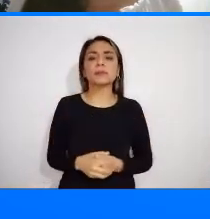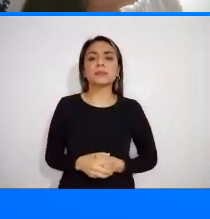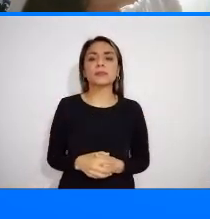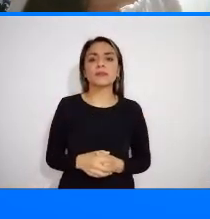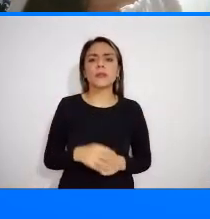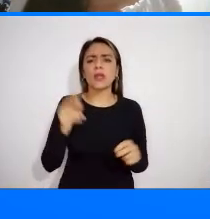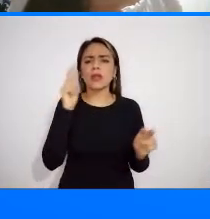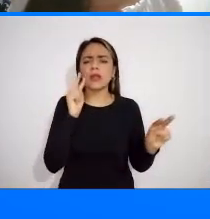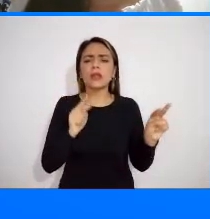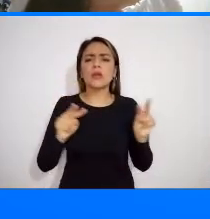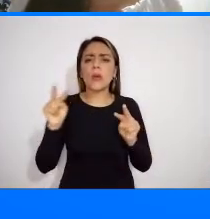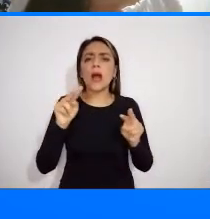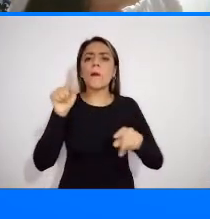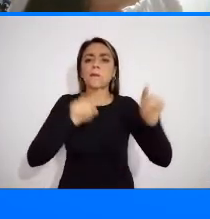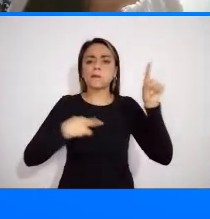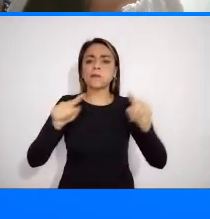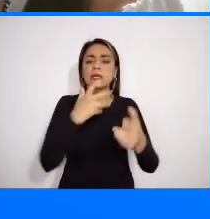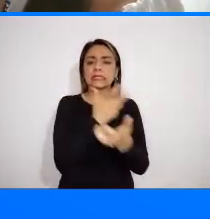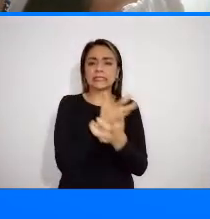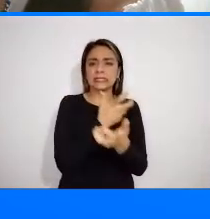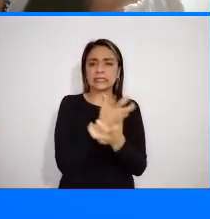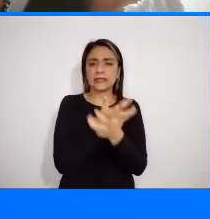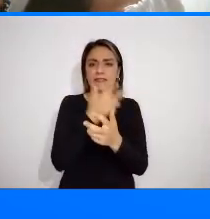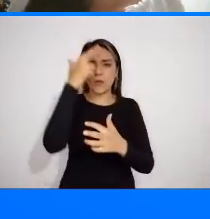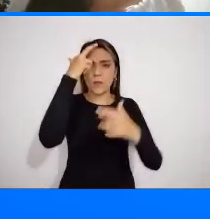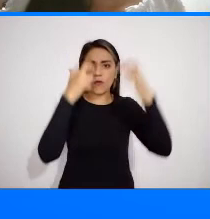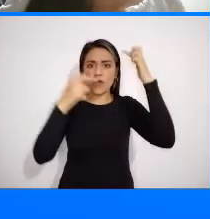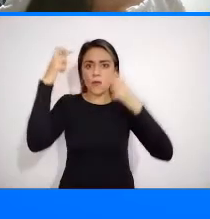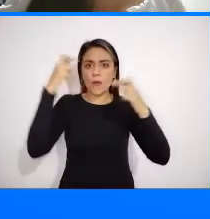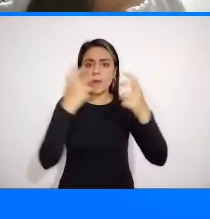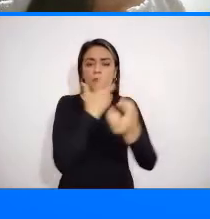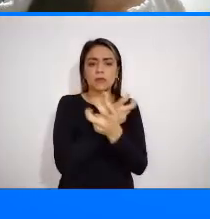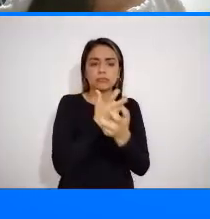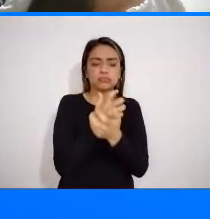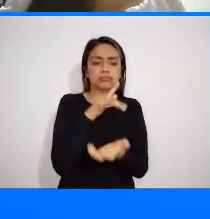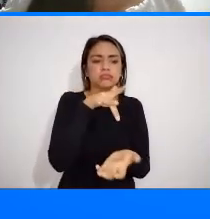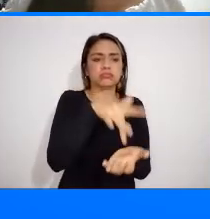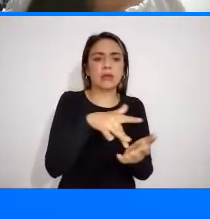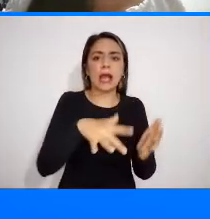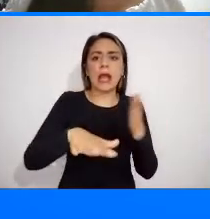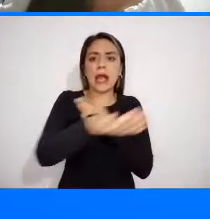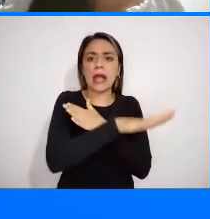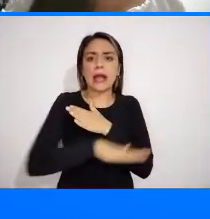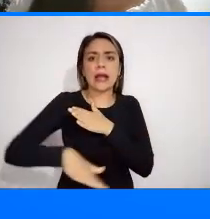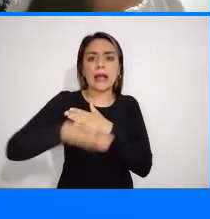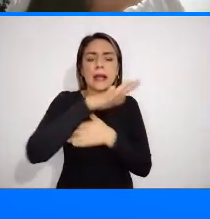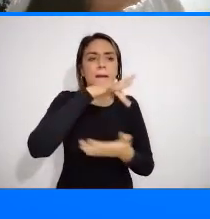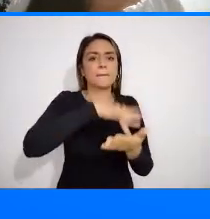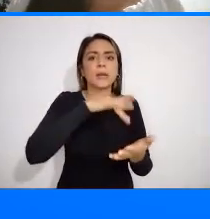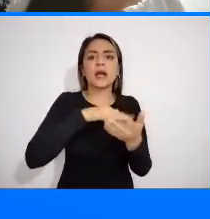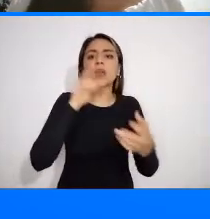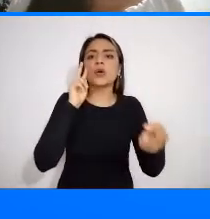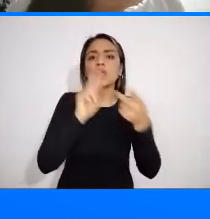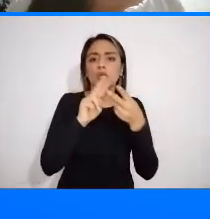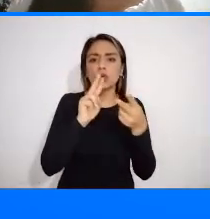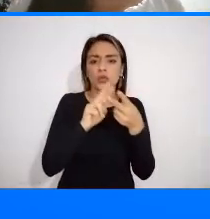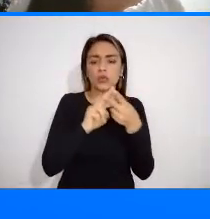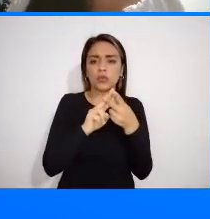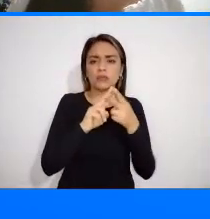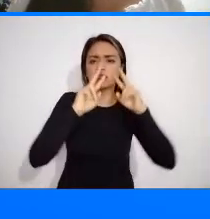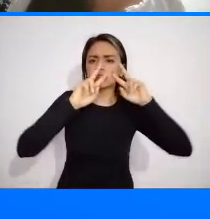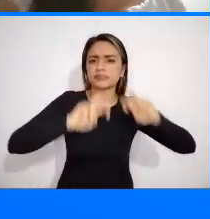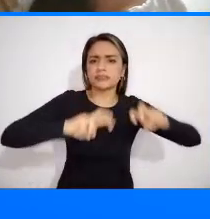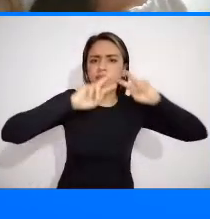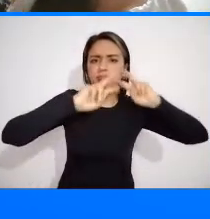ver que muchos científicos pues van a esas áreas a conocer, a